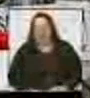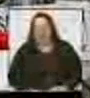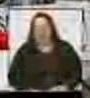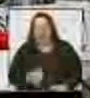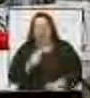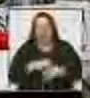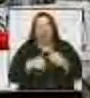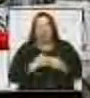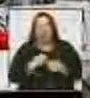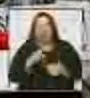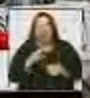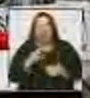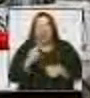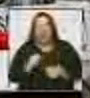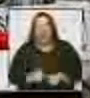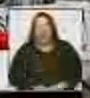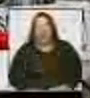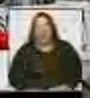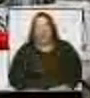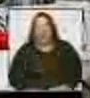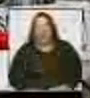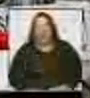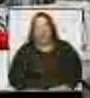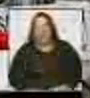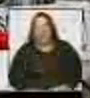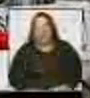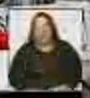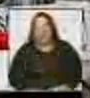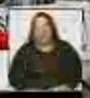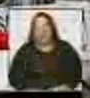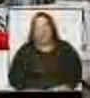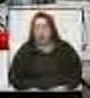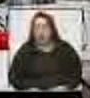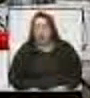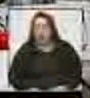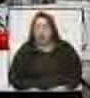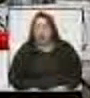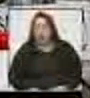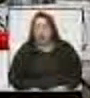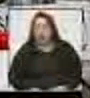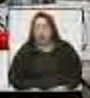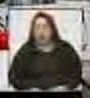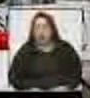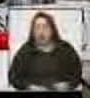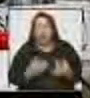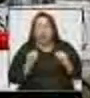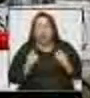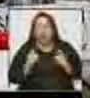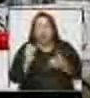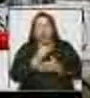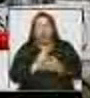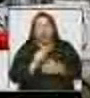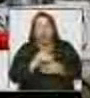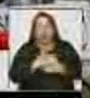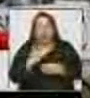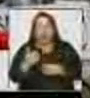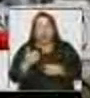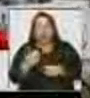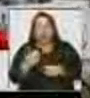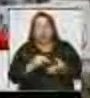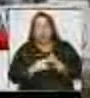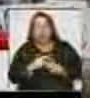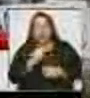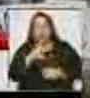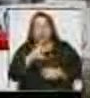parte de la población económicamente activa, son independientes o tienen un contrato a plazo, y del contrato a